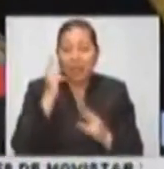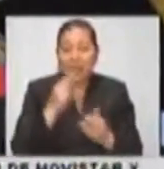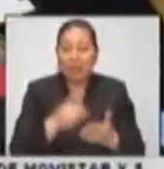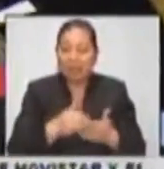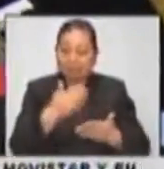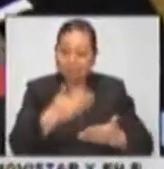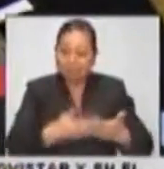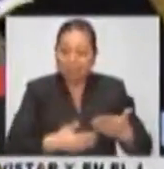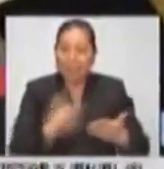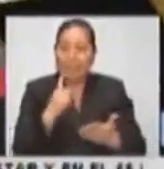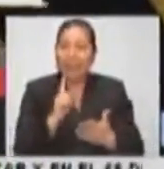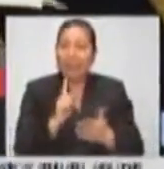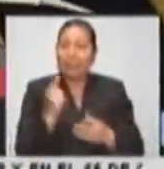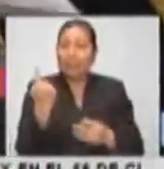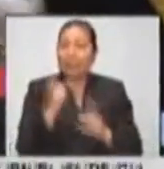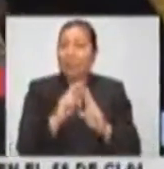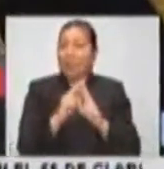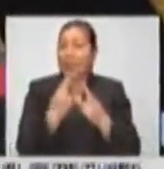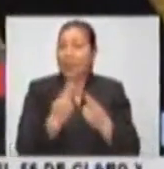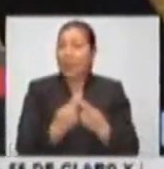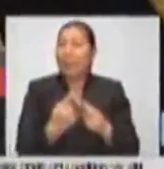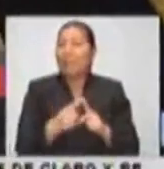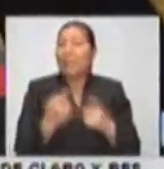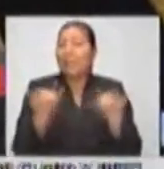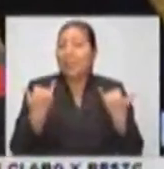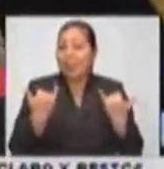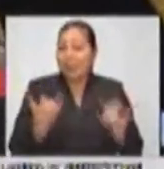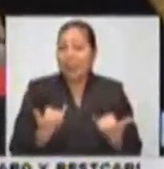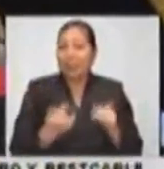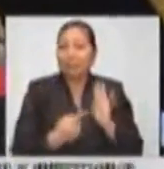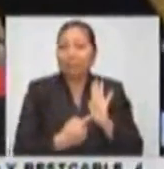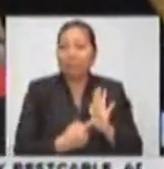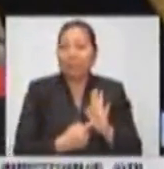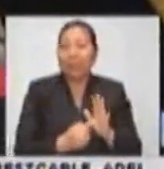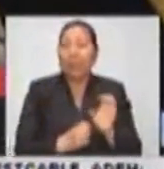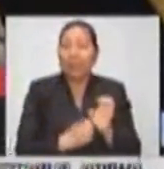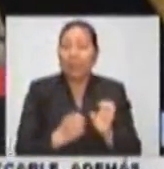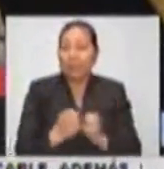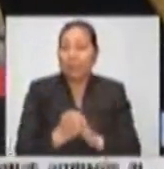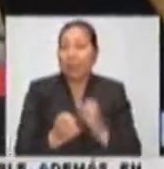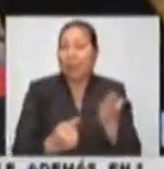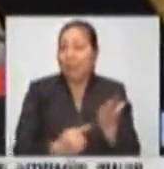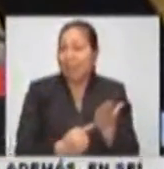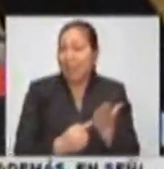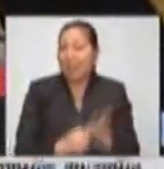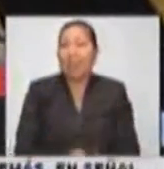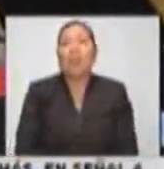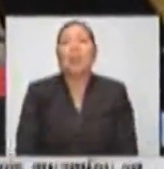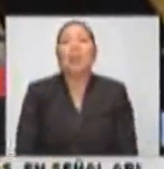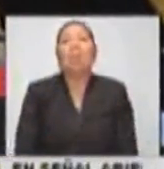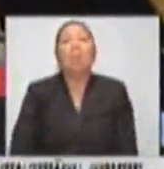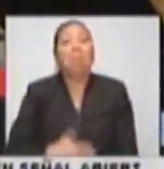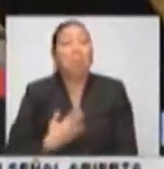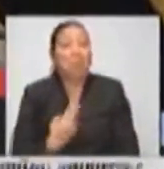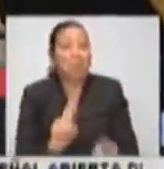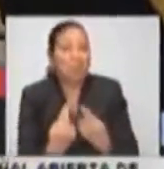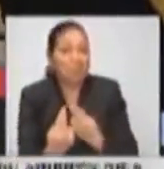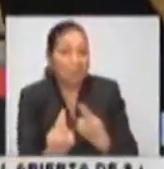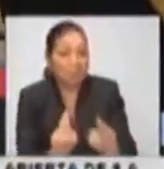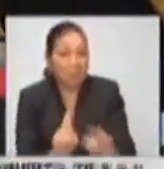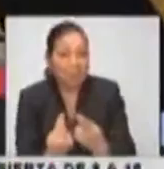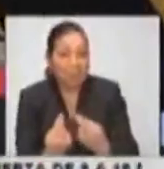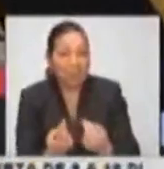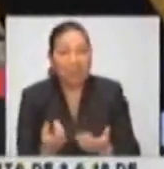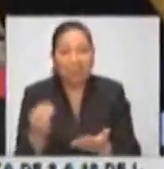listando para esta primera sesión, pero están aquí los representantes de los equipos técnicos y, por supuesto, puede haber un intercambio continuo